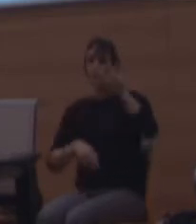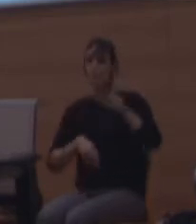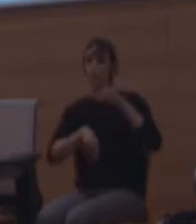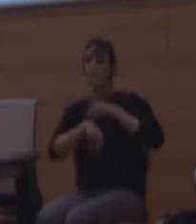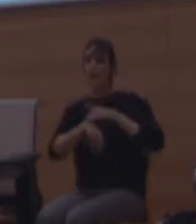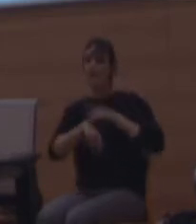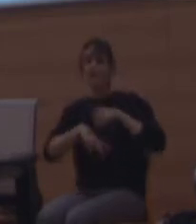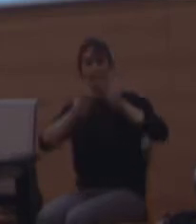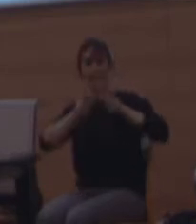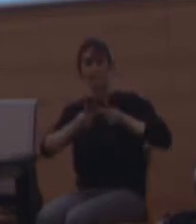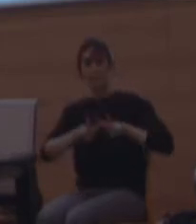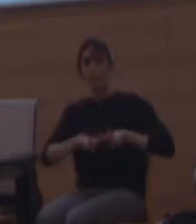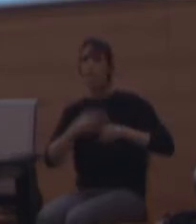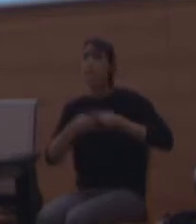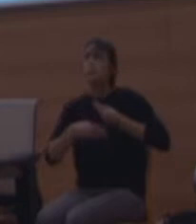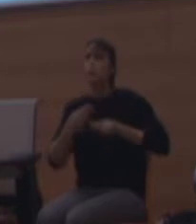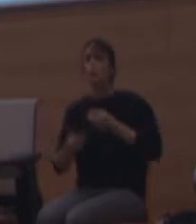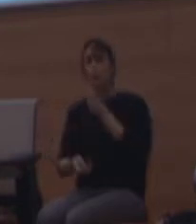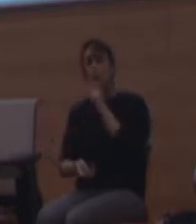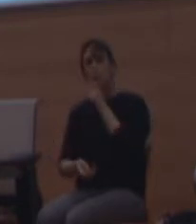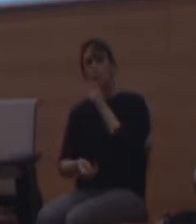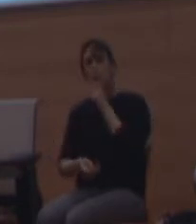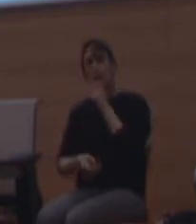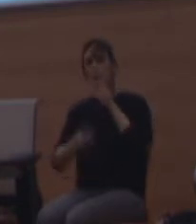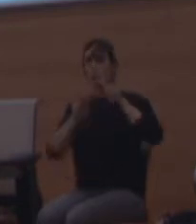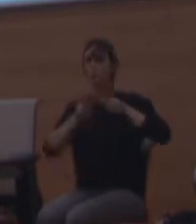pacientes. ¿Cómo se hace una exploración básica